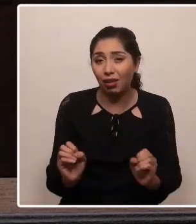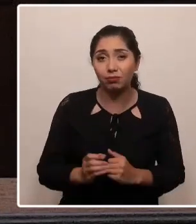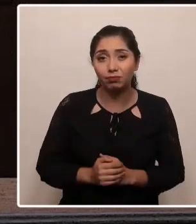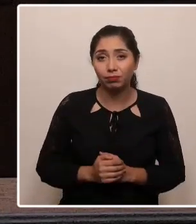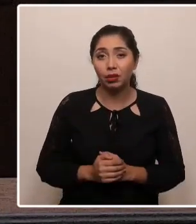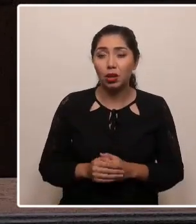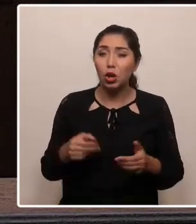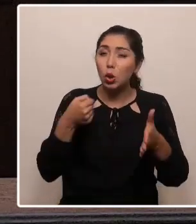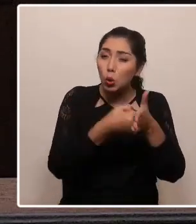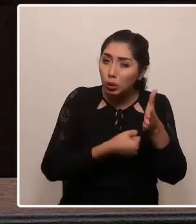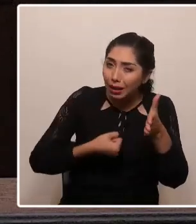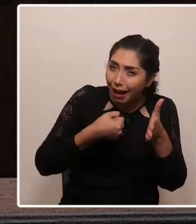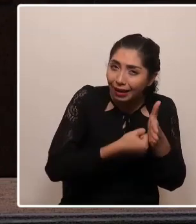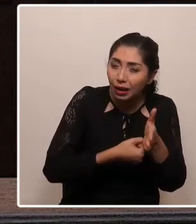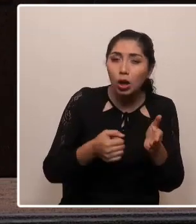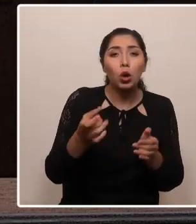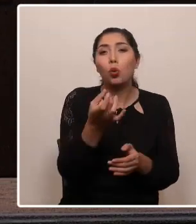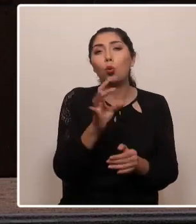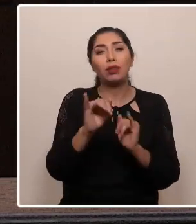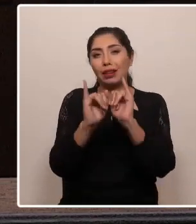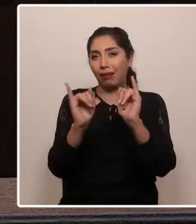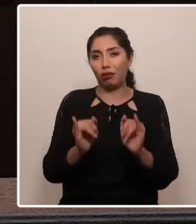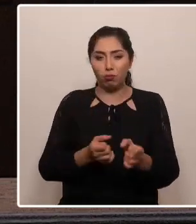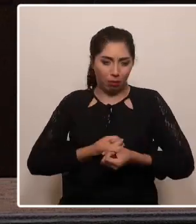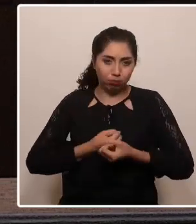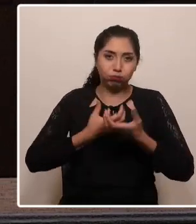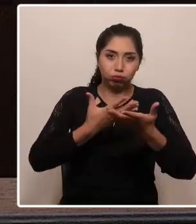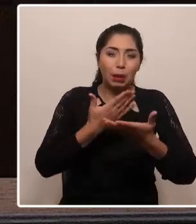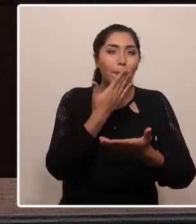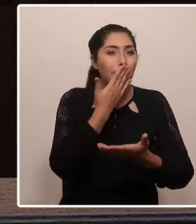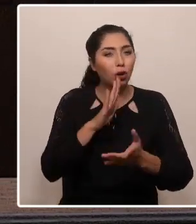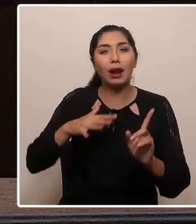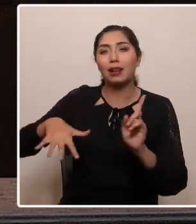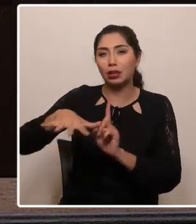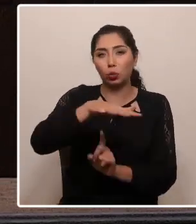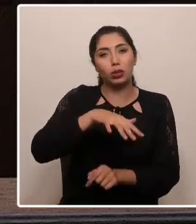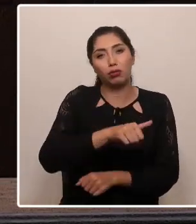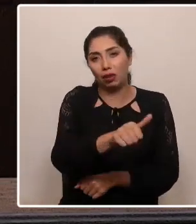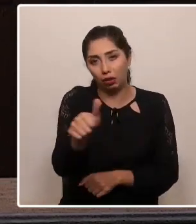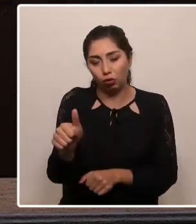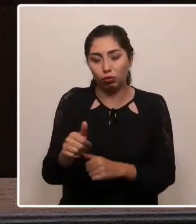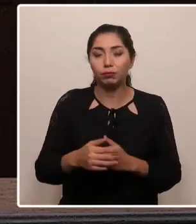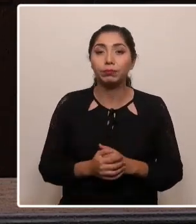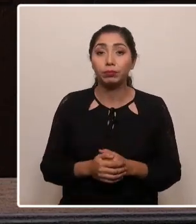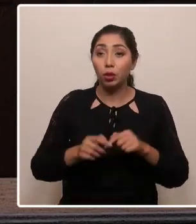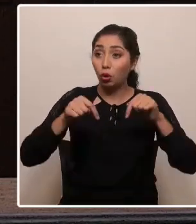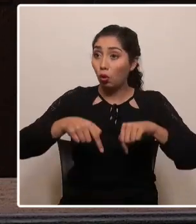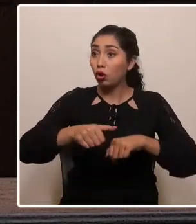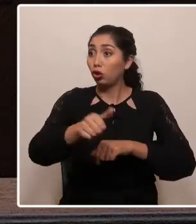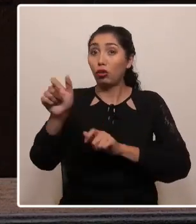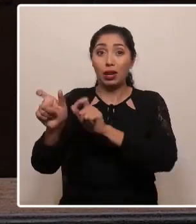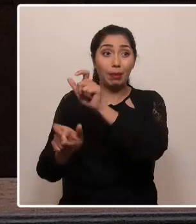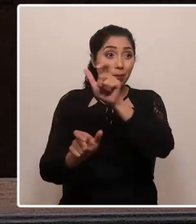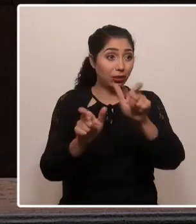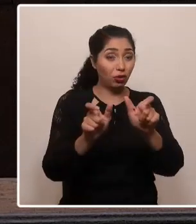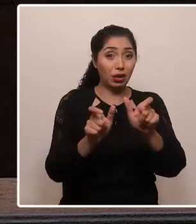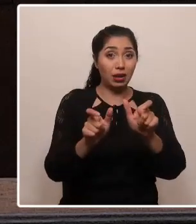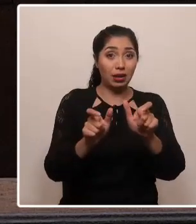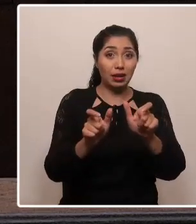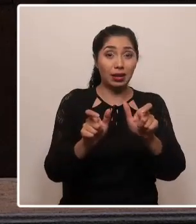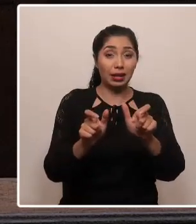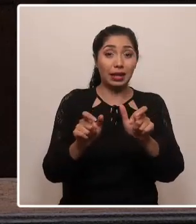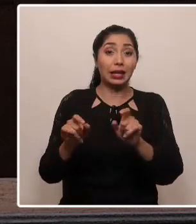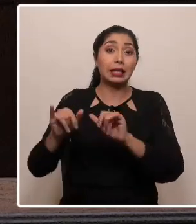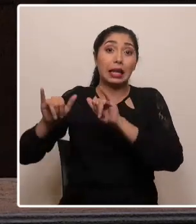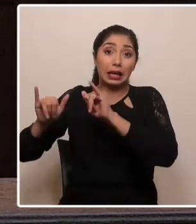forma de ser escuchada y de poder mejorar la condición de todos. Hoy todas las personas que se han alojado fuera de este edificio nos